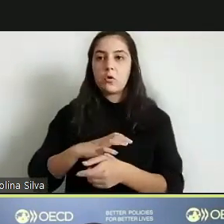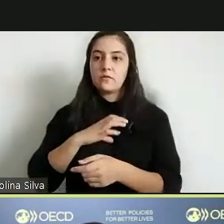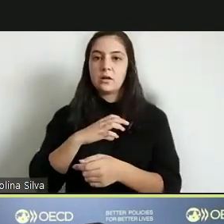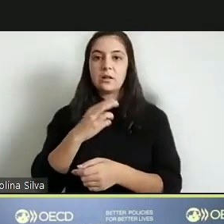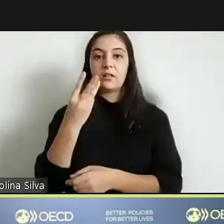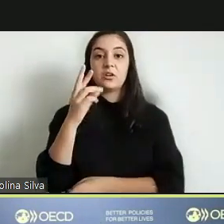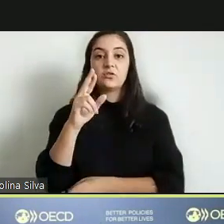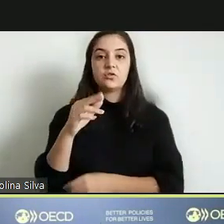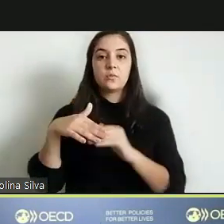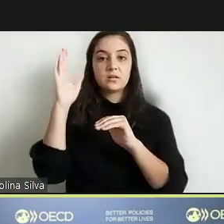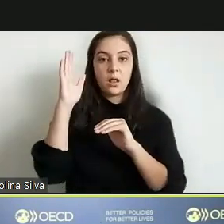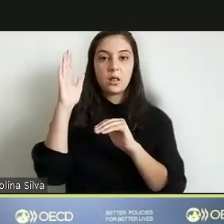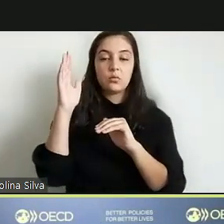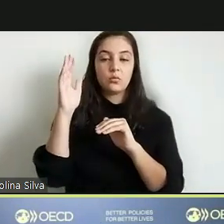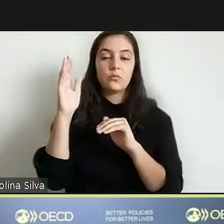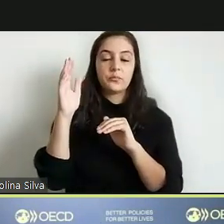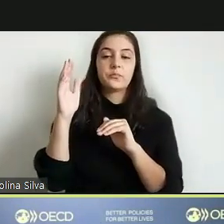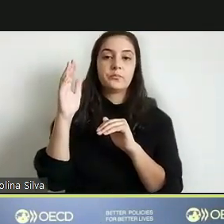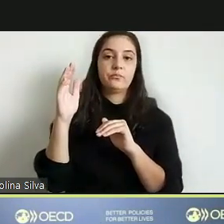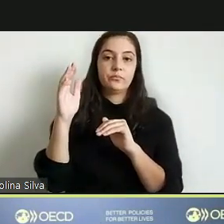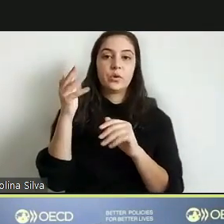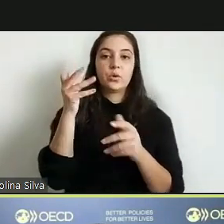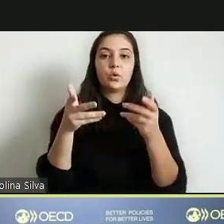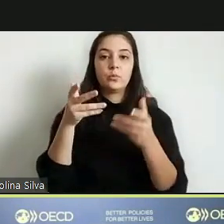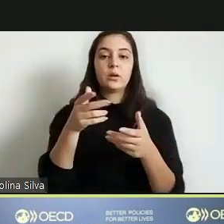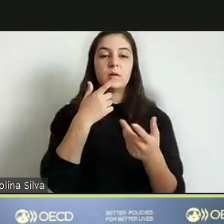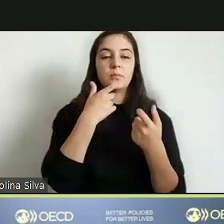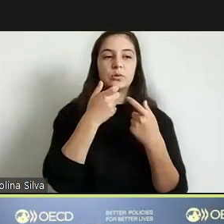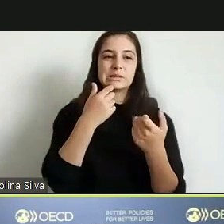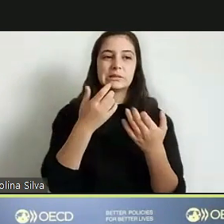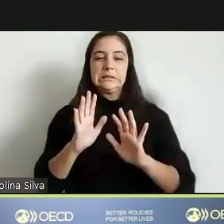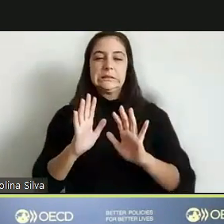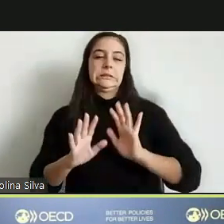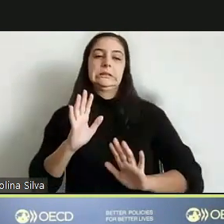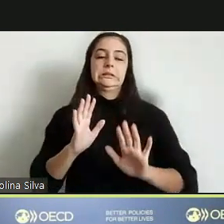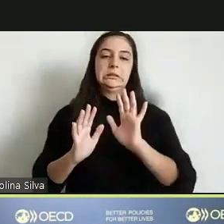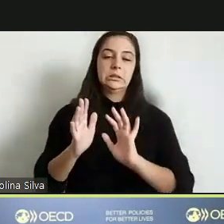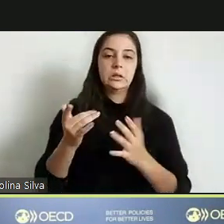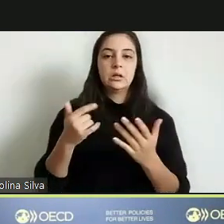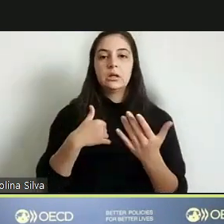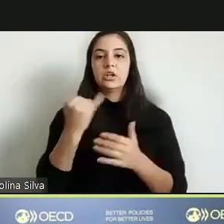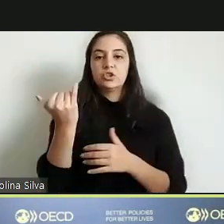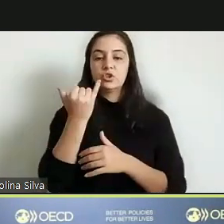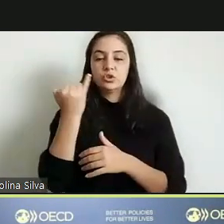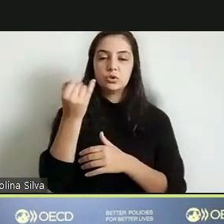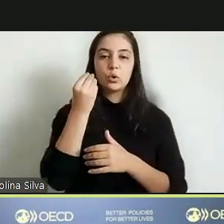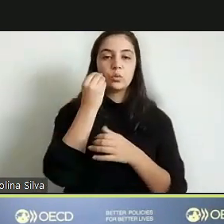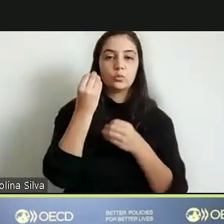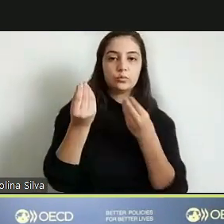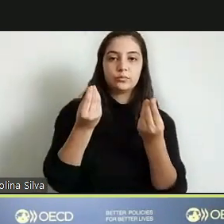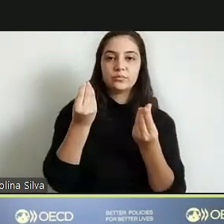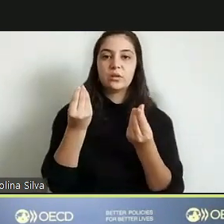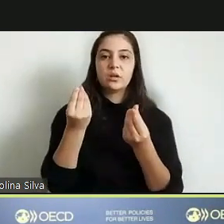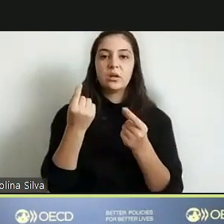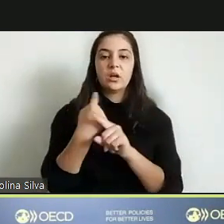más altos que los encuestados más escépticos respecto a cómo las instituciones utilizan sus insumos